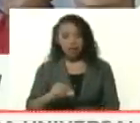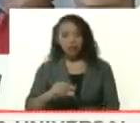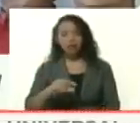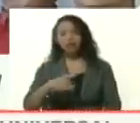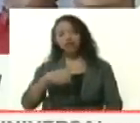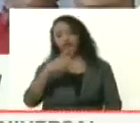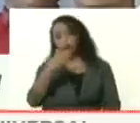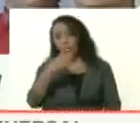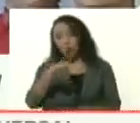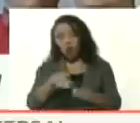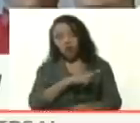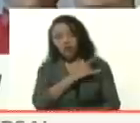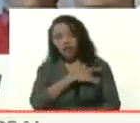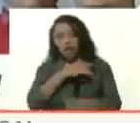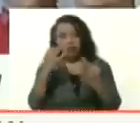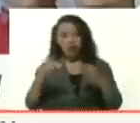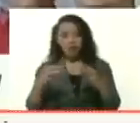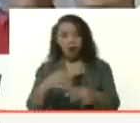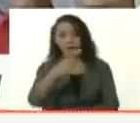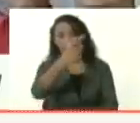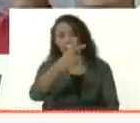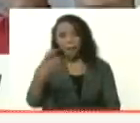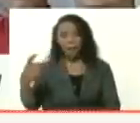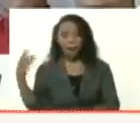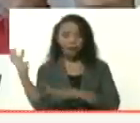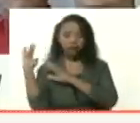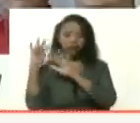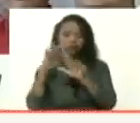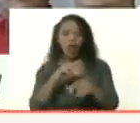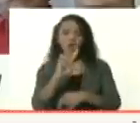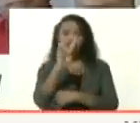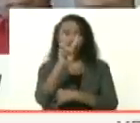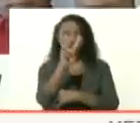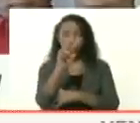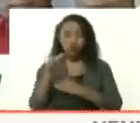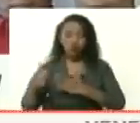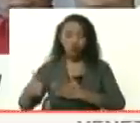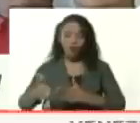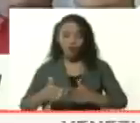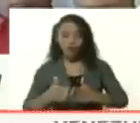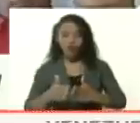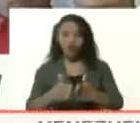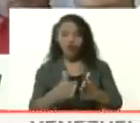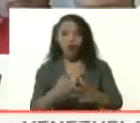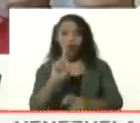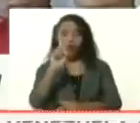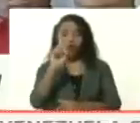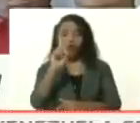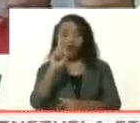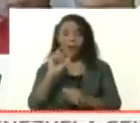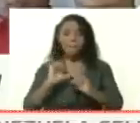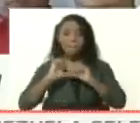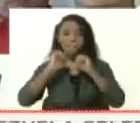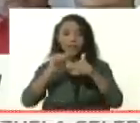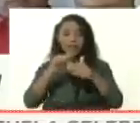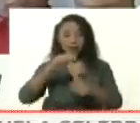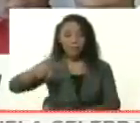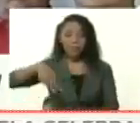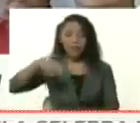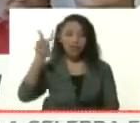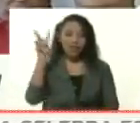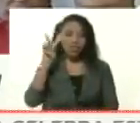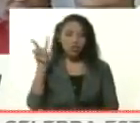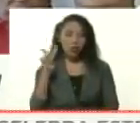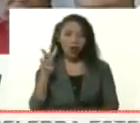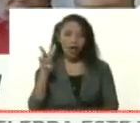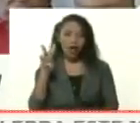marcharán con dos rutas preestablecidas, una que saldrá desde Plaza Venezuela,